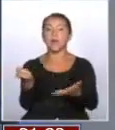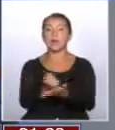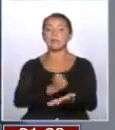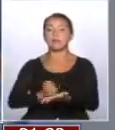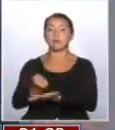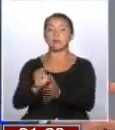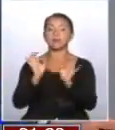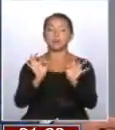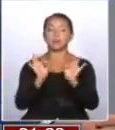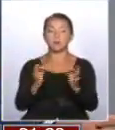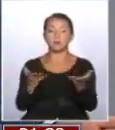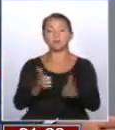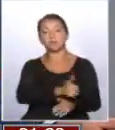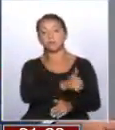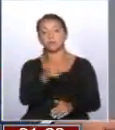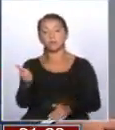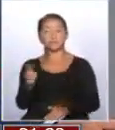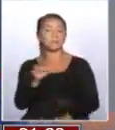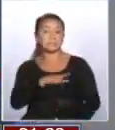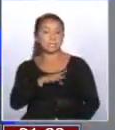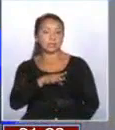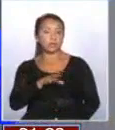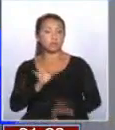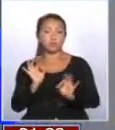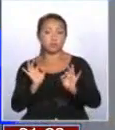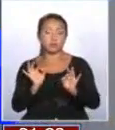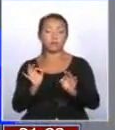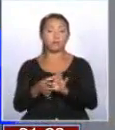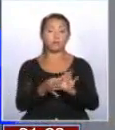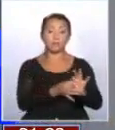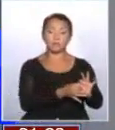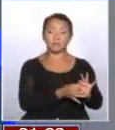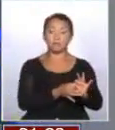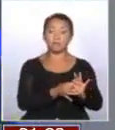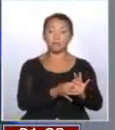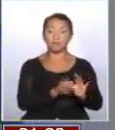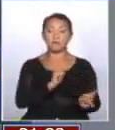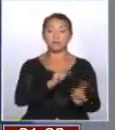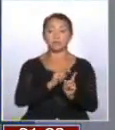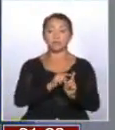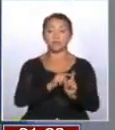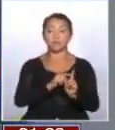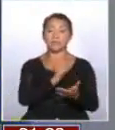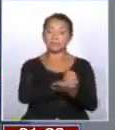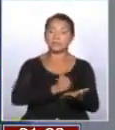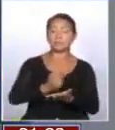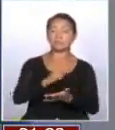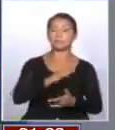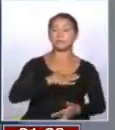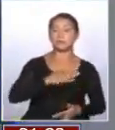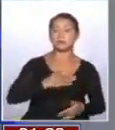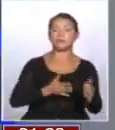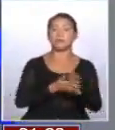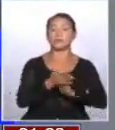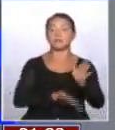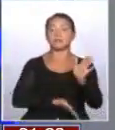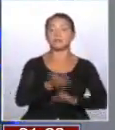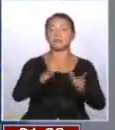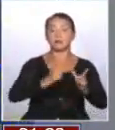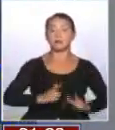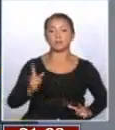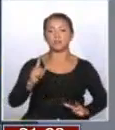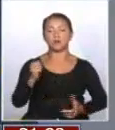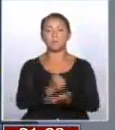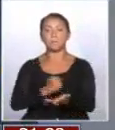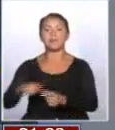los chilenos, y cuando se viaje por razones personales se usa ese pasaporte y no el pasaporte diplomático. O sea, cuando vaya de vacaciones. Claro, esto que puede